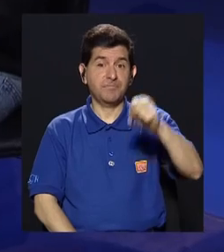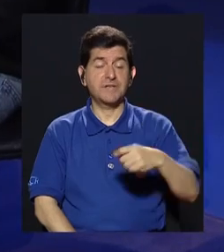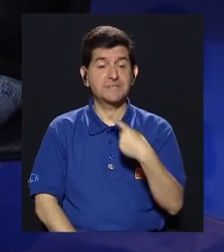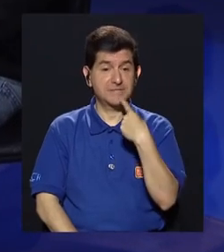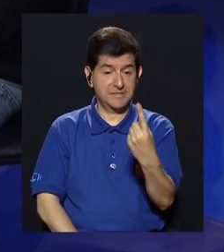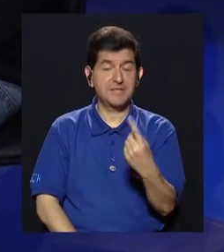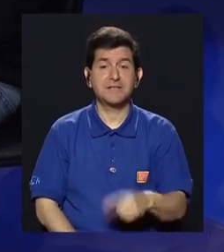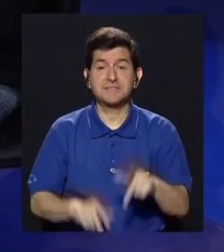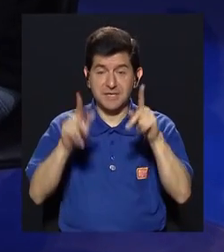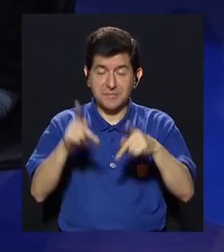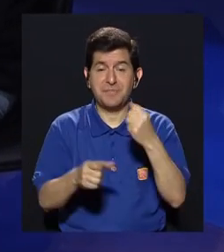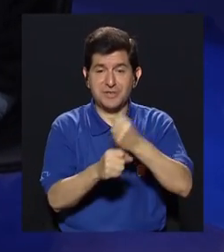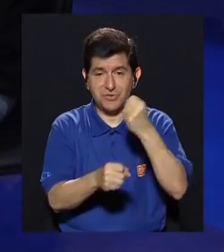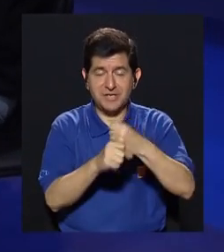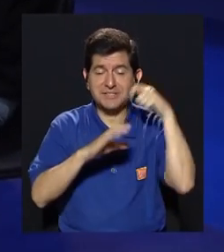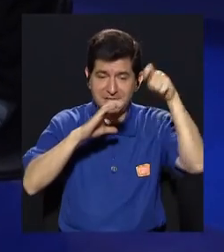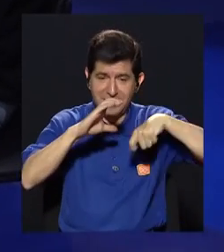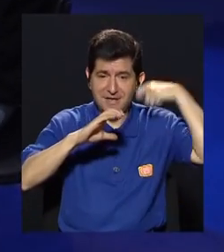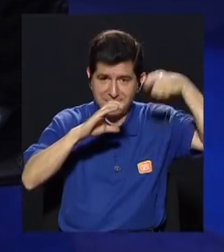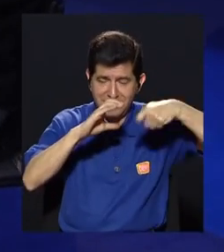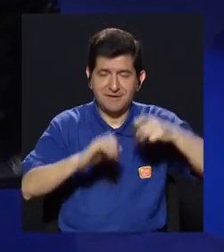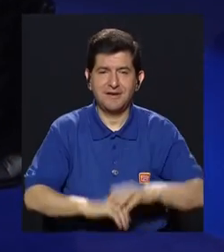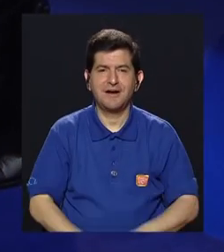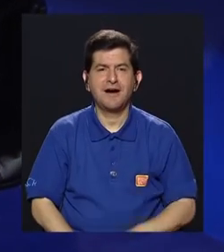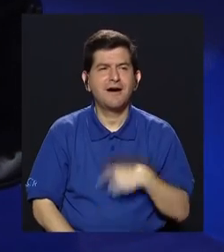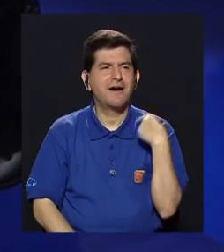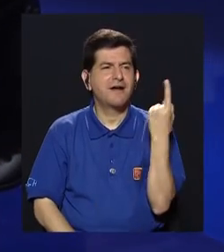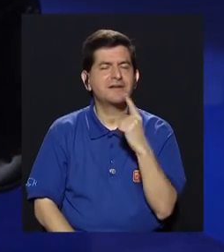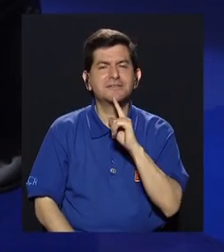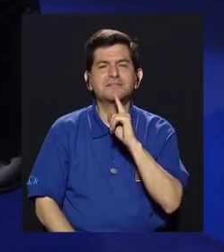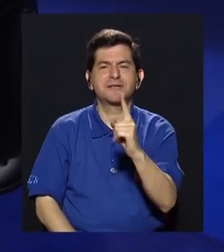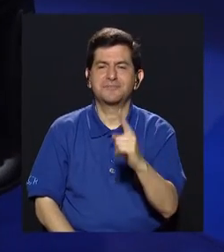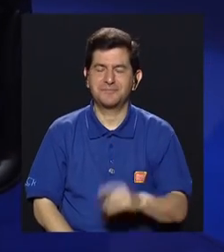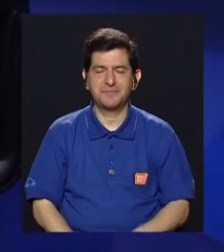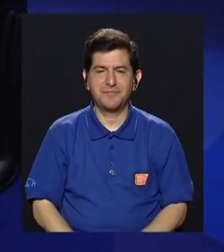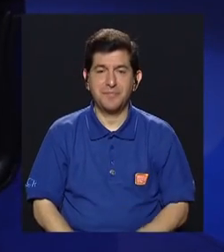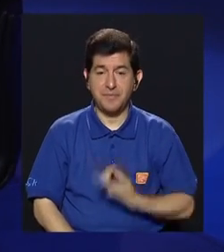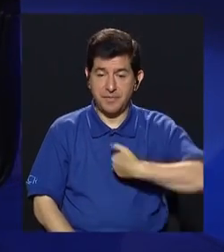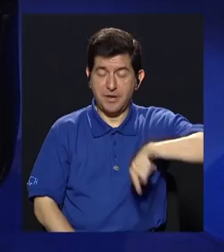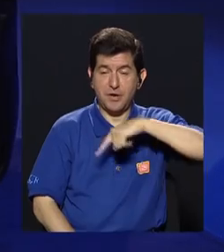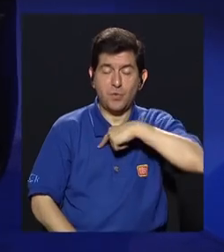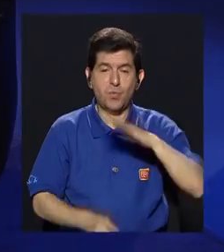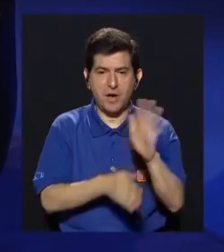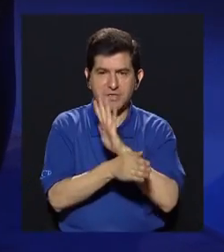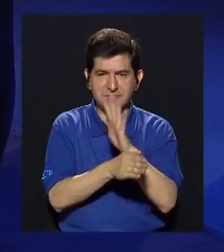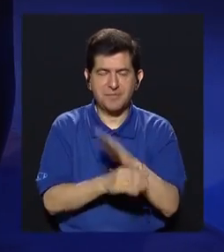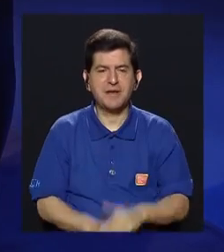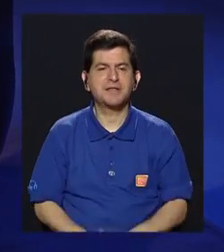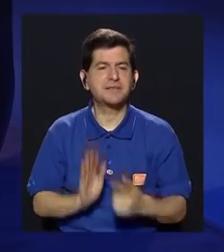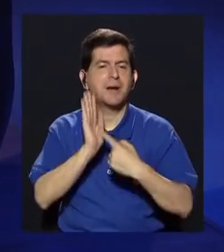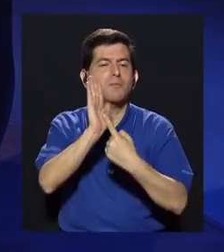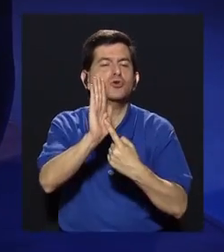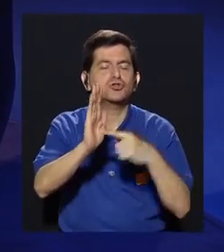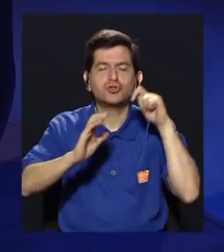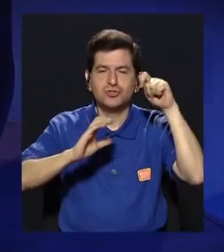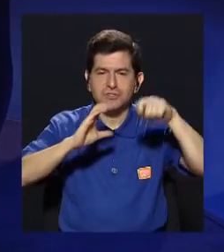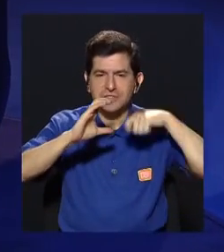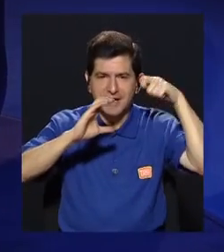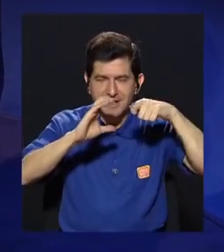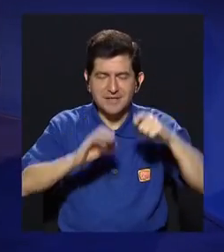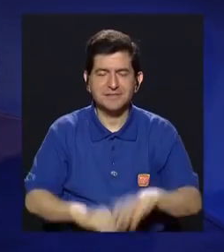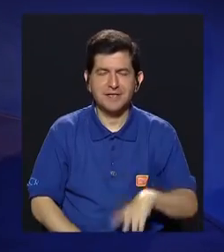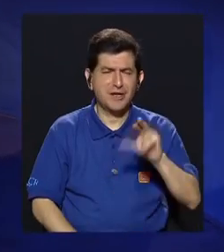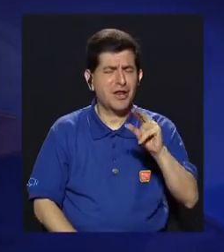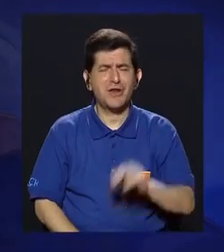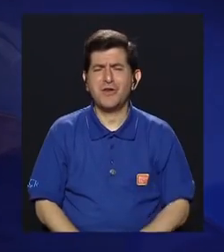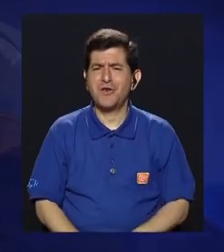siempre decimos verdad los que hacemos esto los que hacemos cine siempre decimos que hacemos las películas para que se vean en el cine verdad no